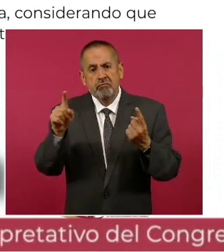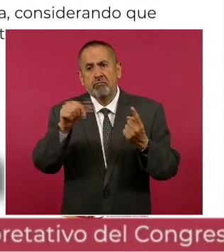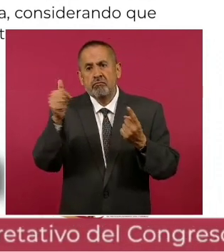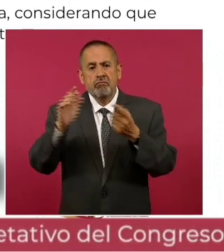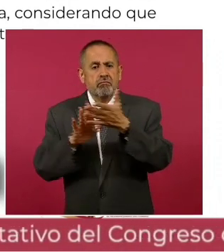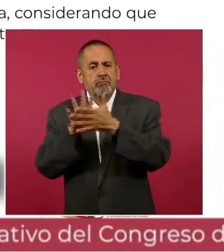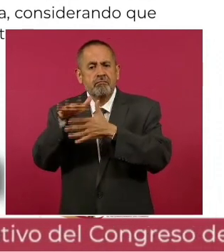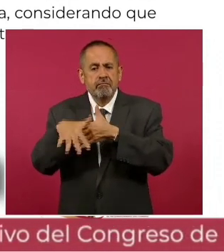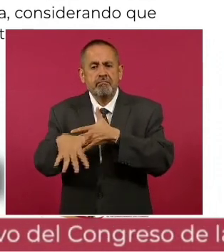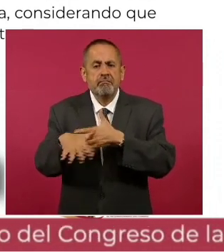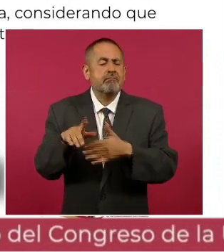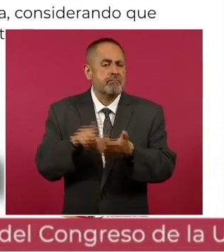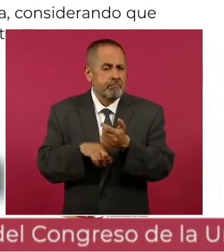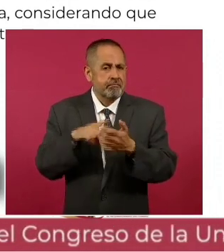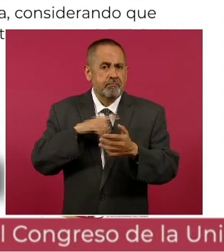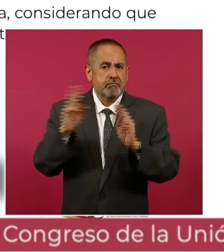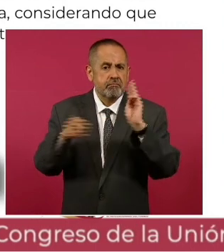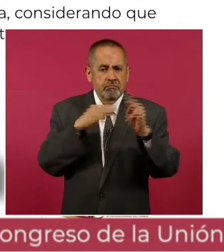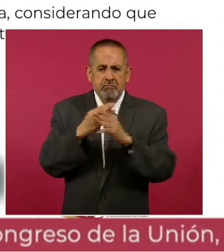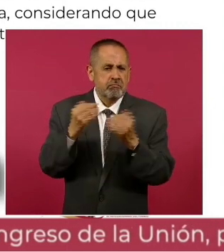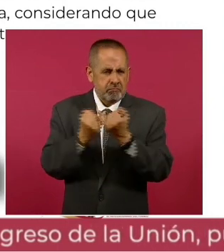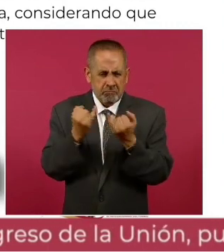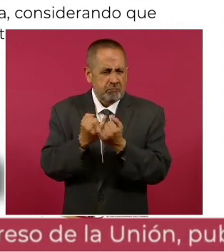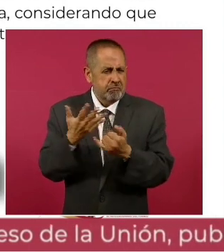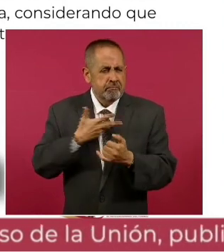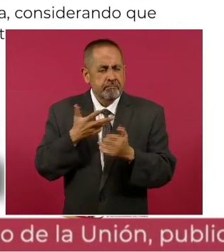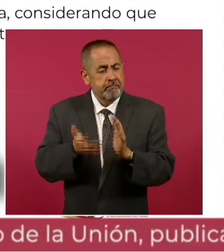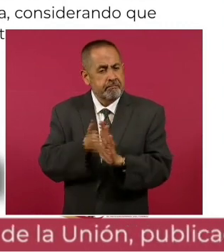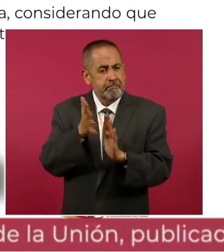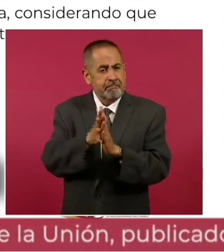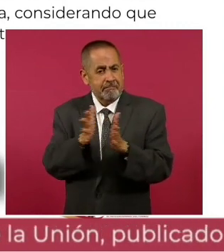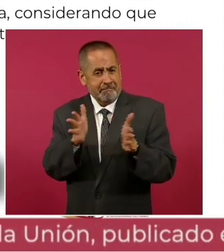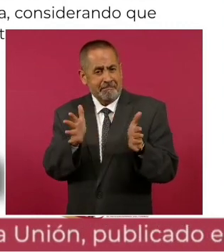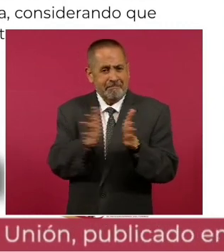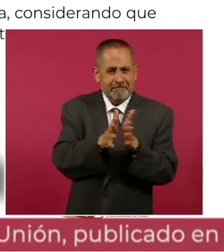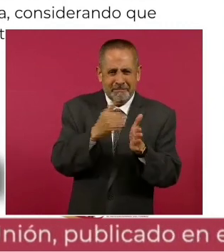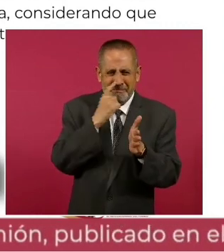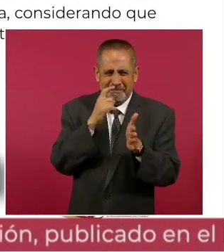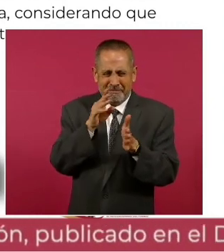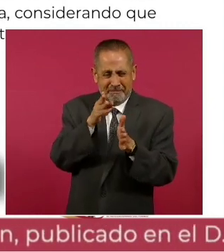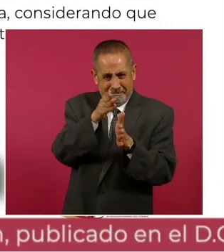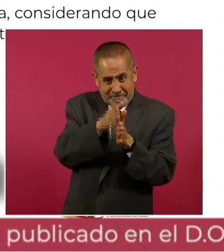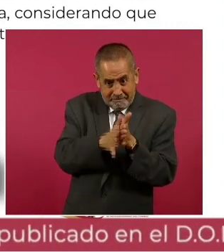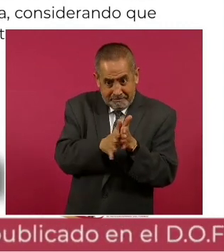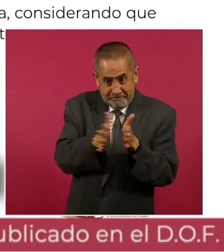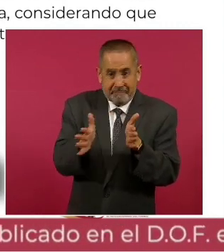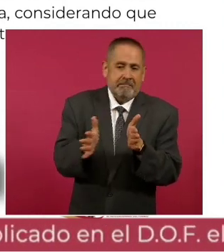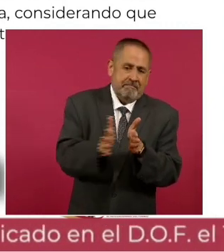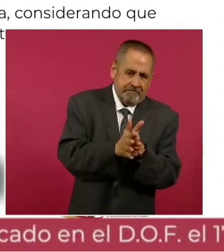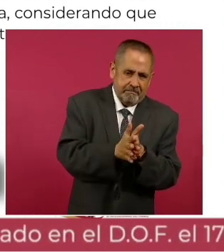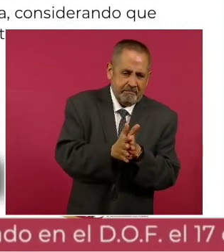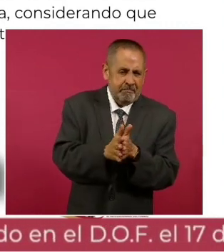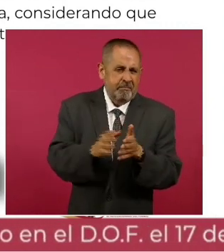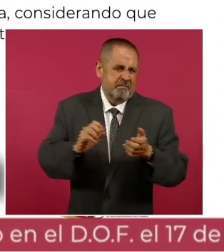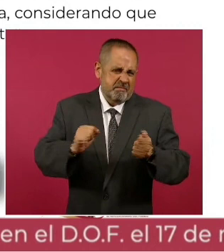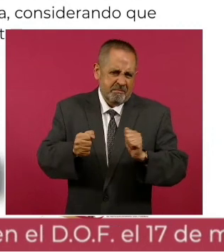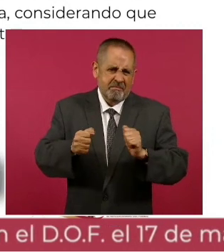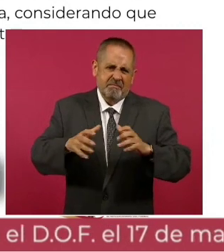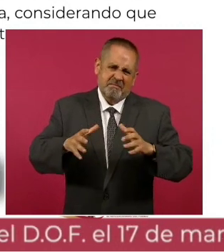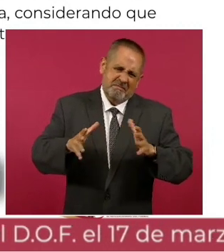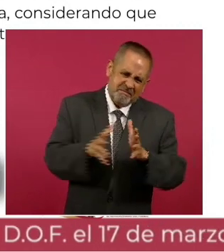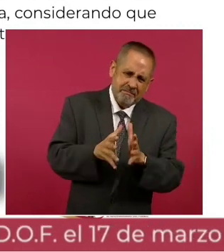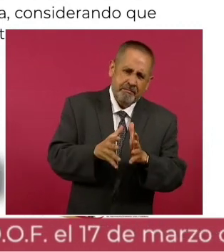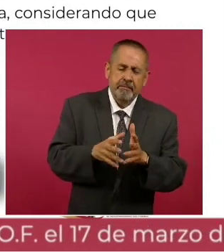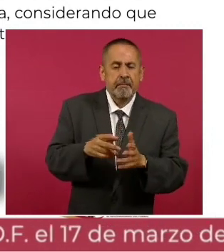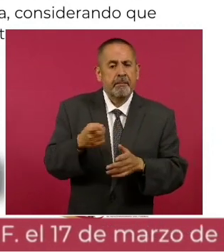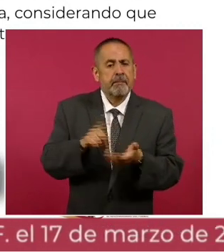presas similares en el mundo. Cuando escogimos este procedimiento para evitar las fugas, revisamos qué